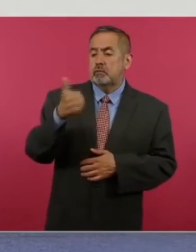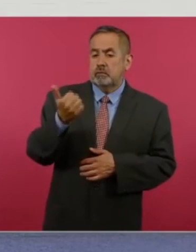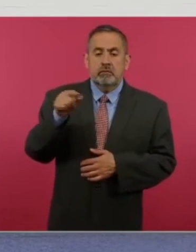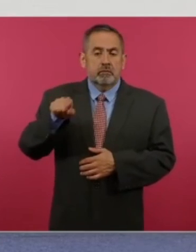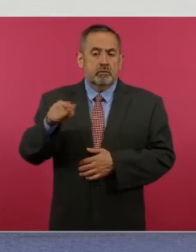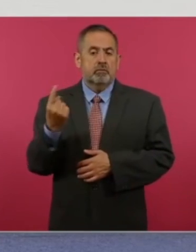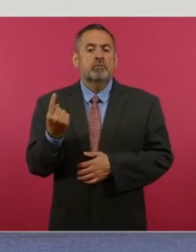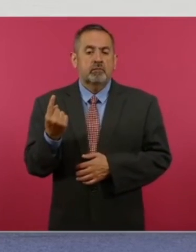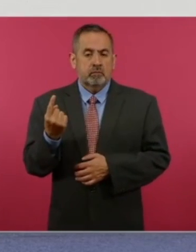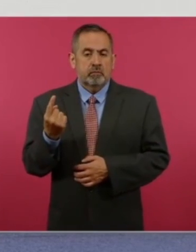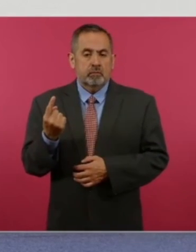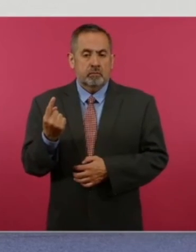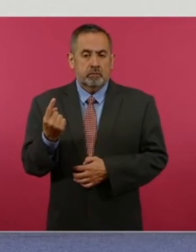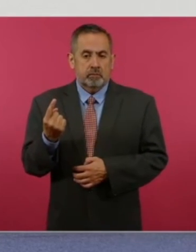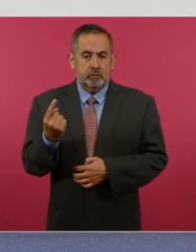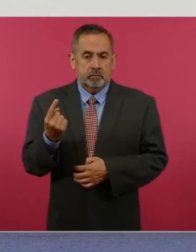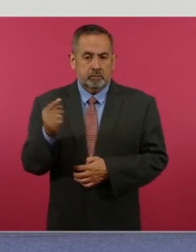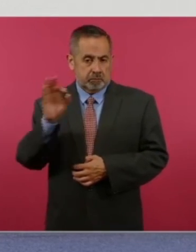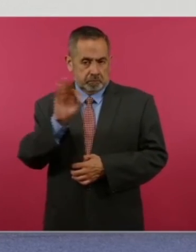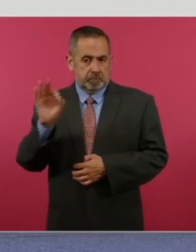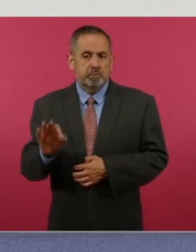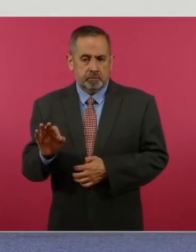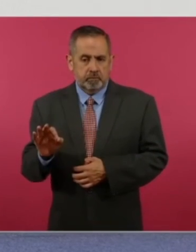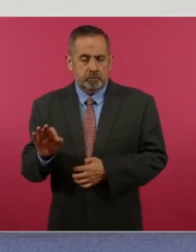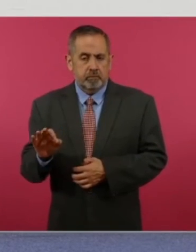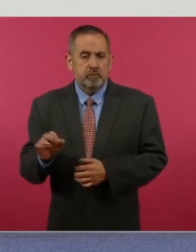46.1. Buen día, Cero Live. Saludos. Por ciento.